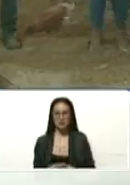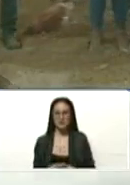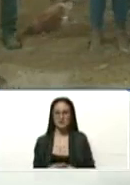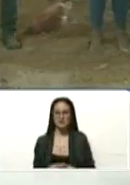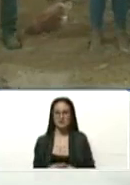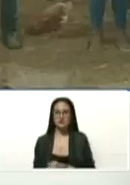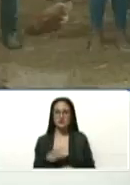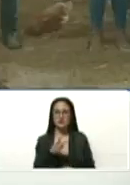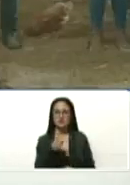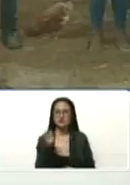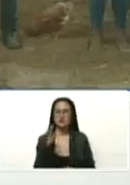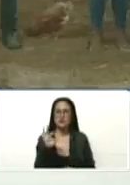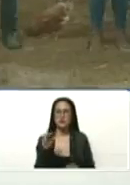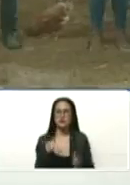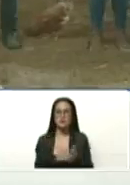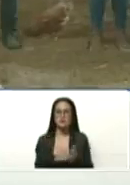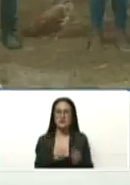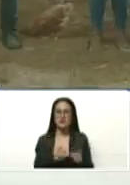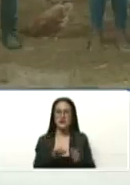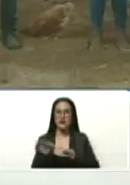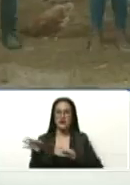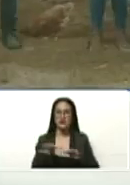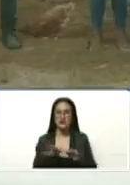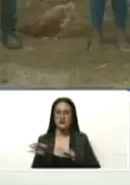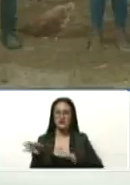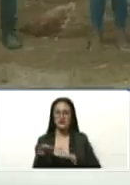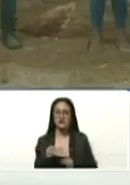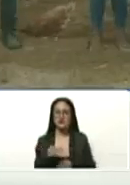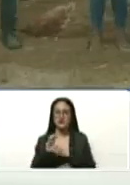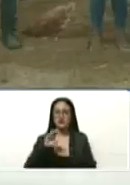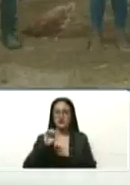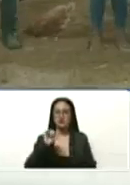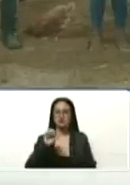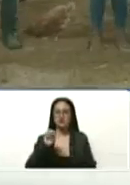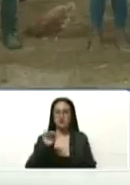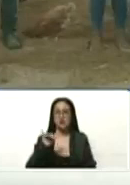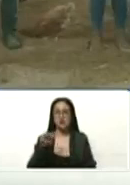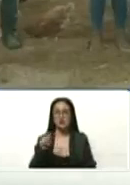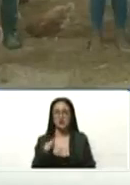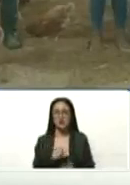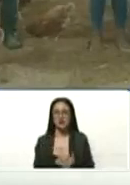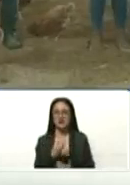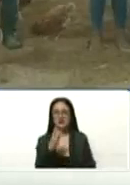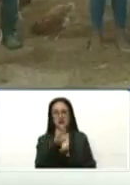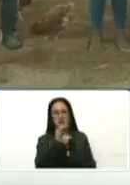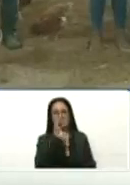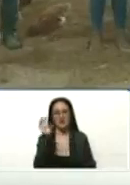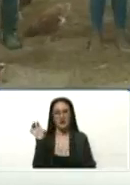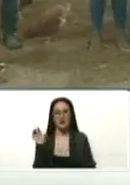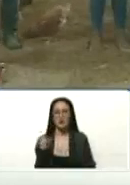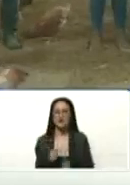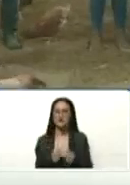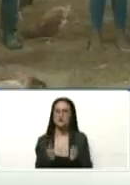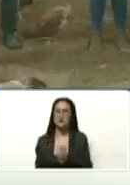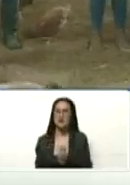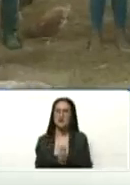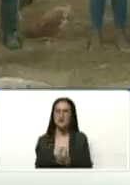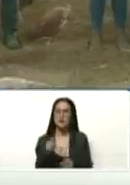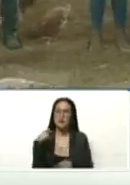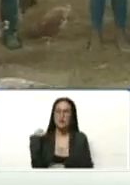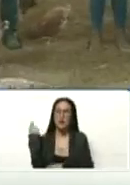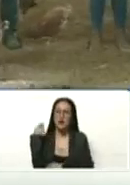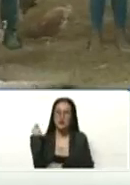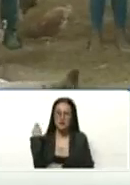de 250 mil hectáreas de soya entre estos tres estados, Anzoátegui,